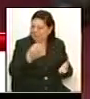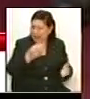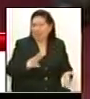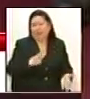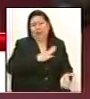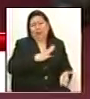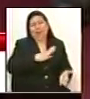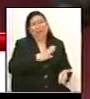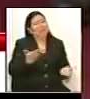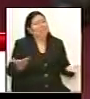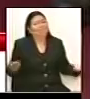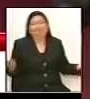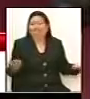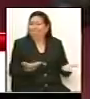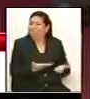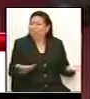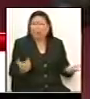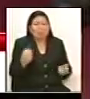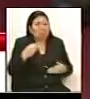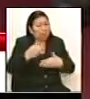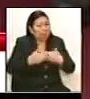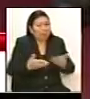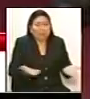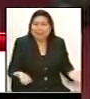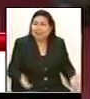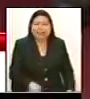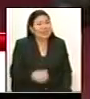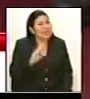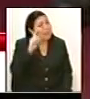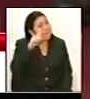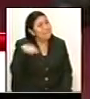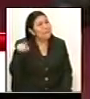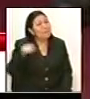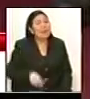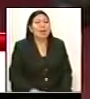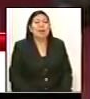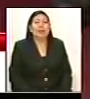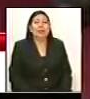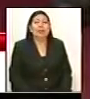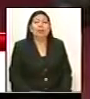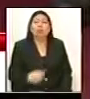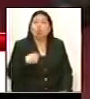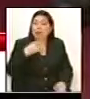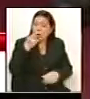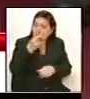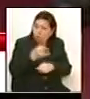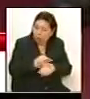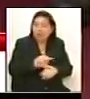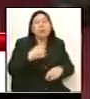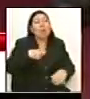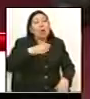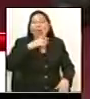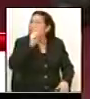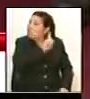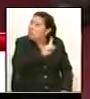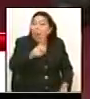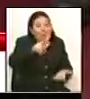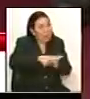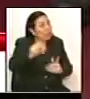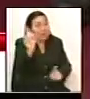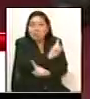técnica, no pasaría ni siquiera el primer grado de primaria, señor presidente. Por eso nosotros estamos en contra, abiertamente en contra. No puede